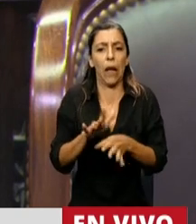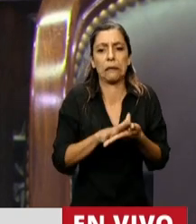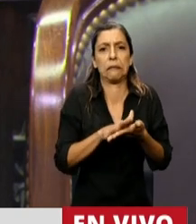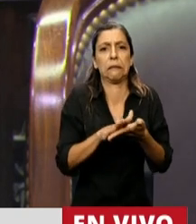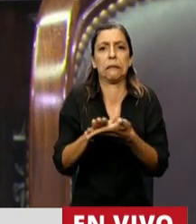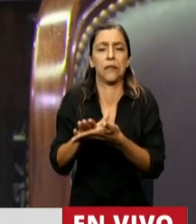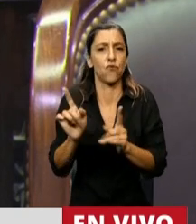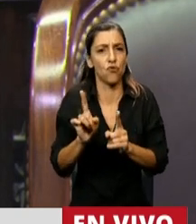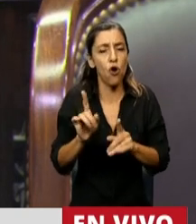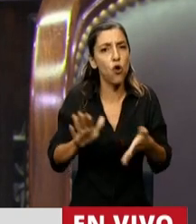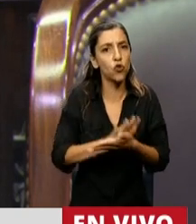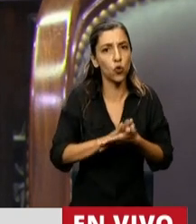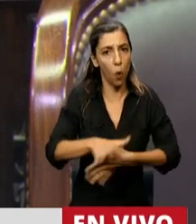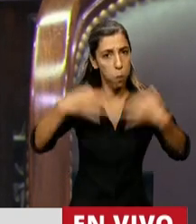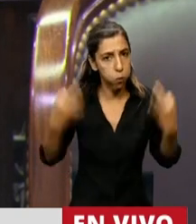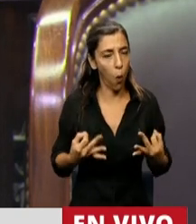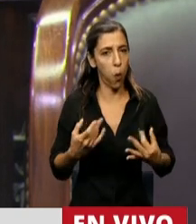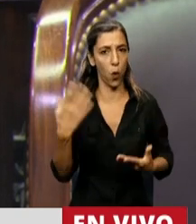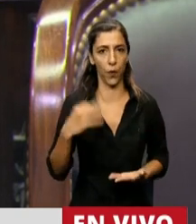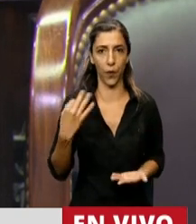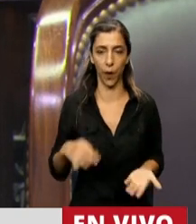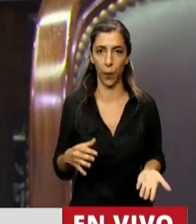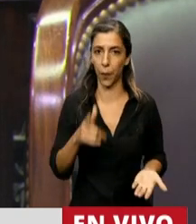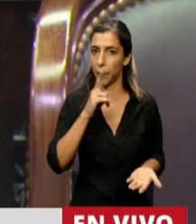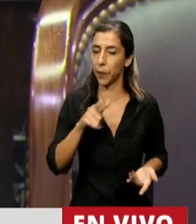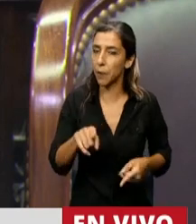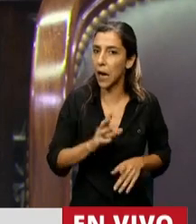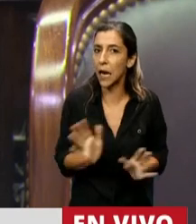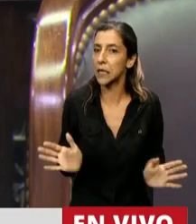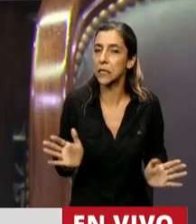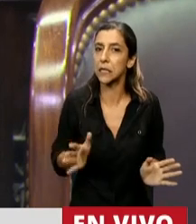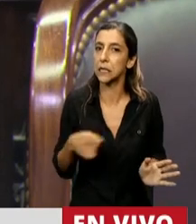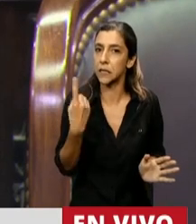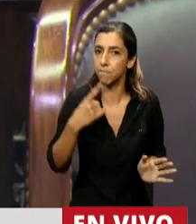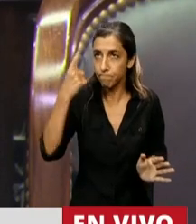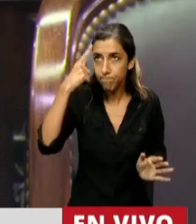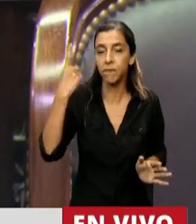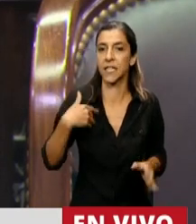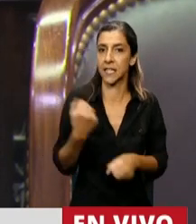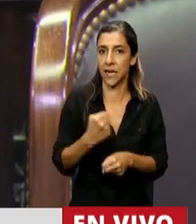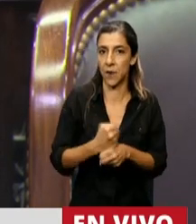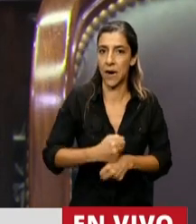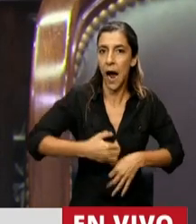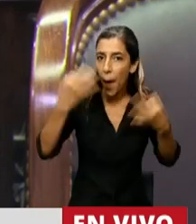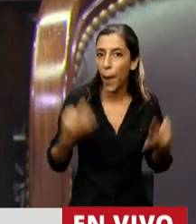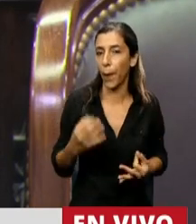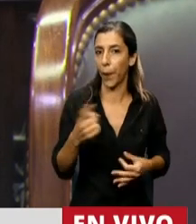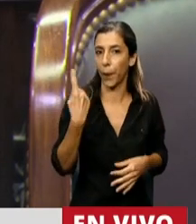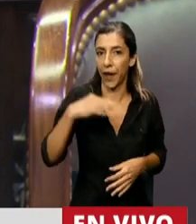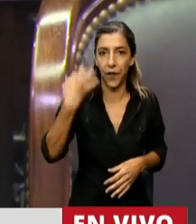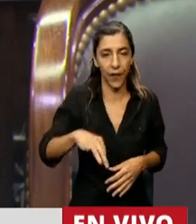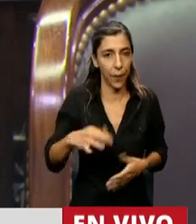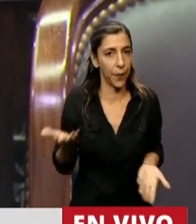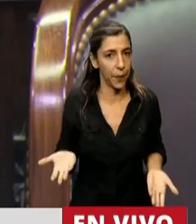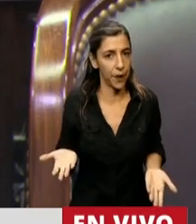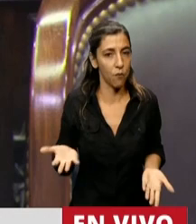Porque me parece que es algo contraproducente. Tenemos que trabajar en realidad en eso y